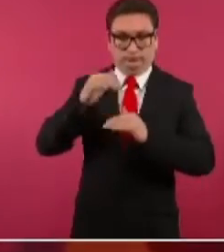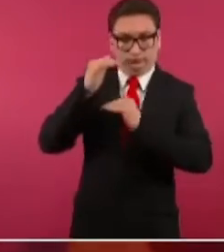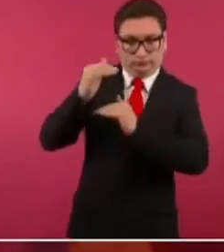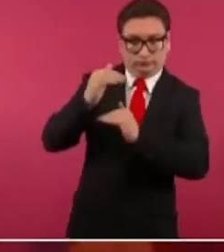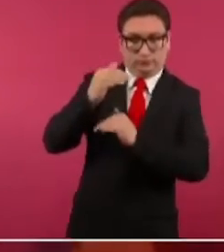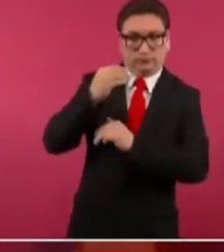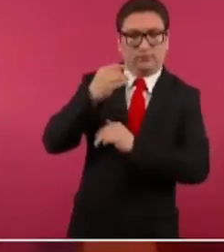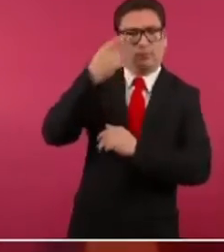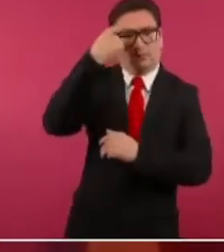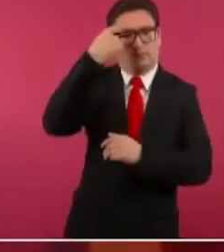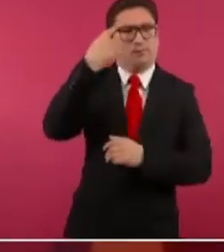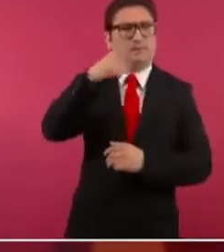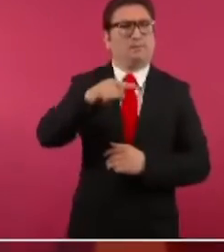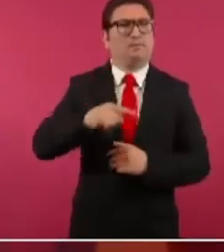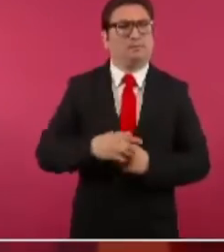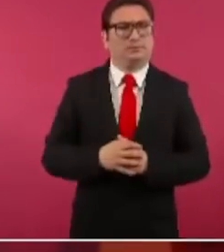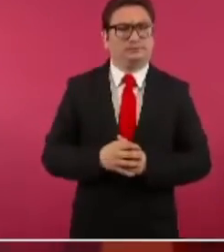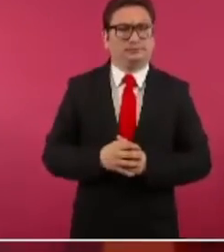para